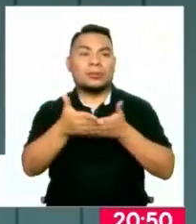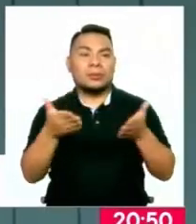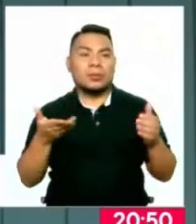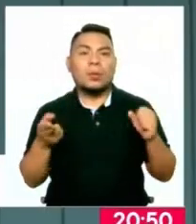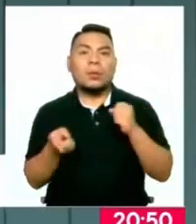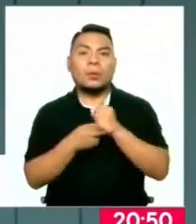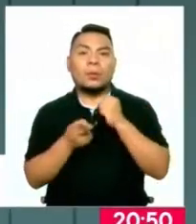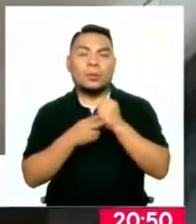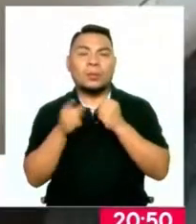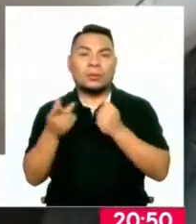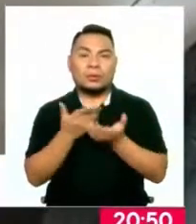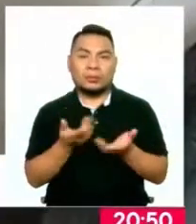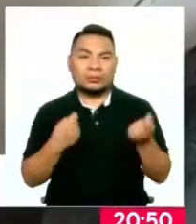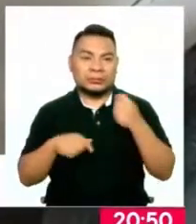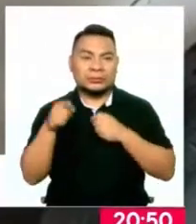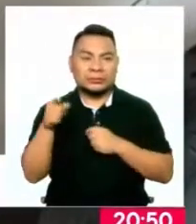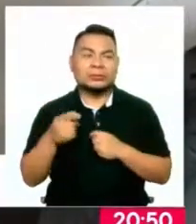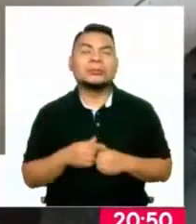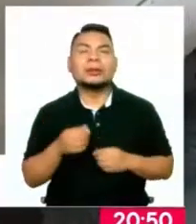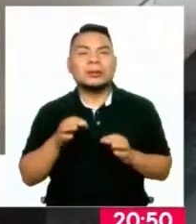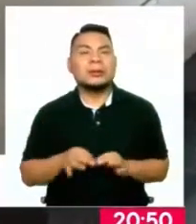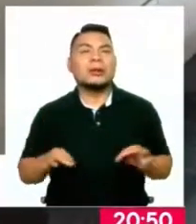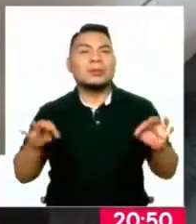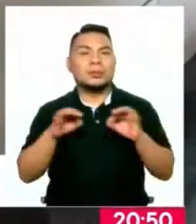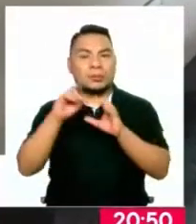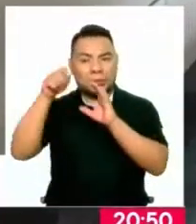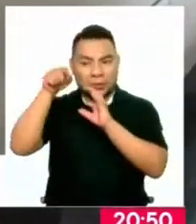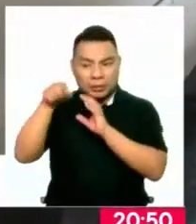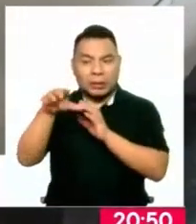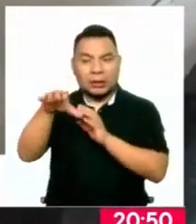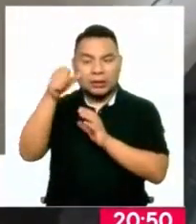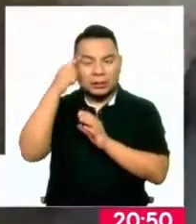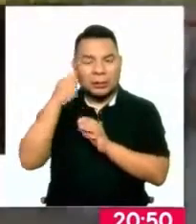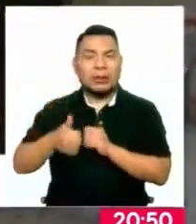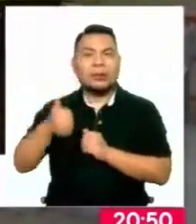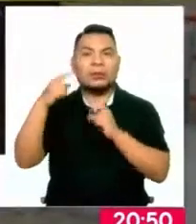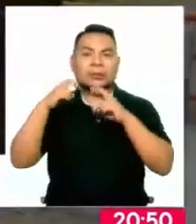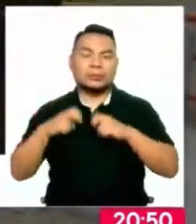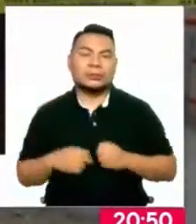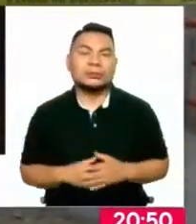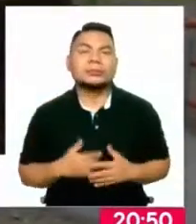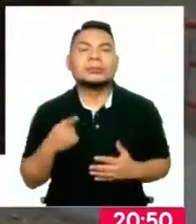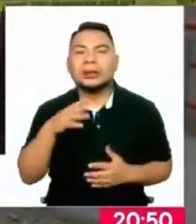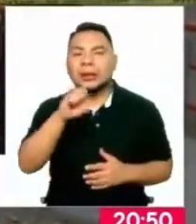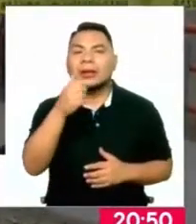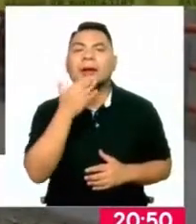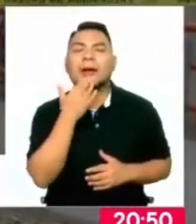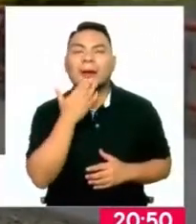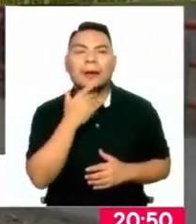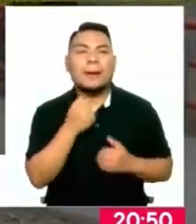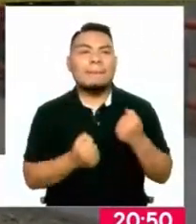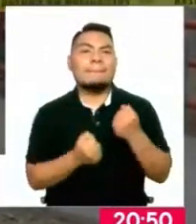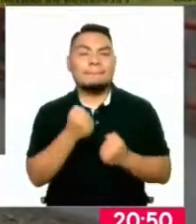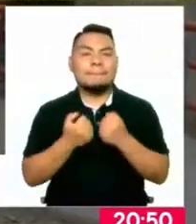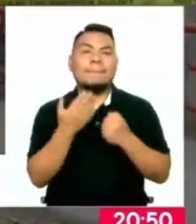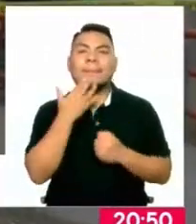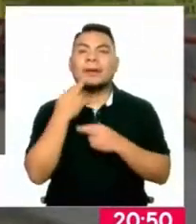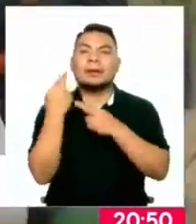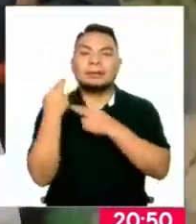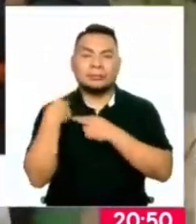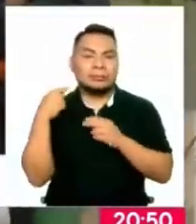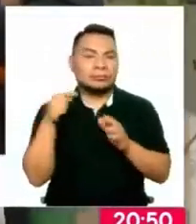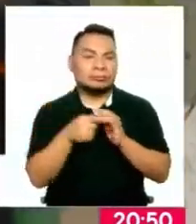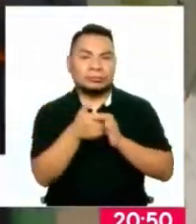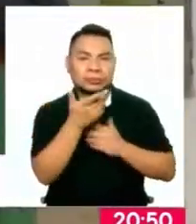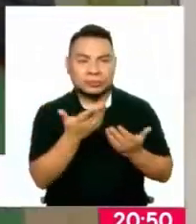donde guardaba su mercancía serán fundamentales en la investigación de las autoridades para identificar al vehículo y los